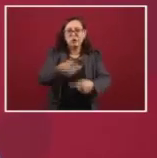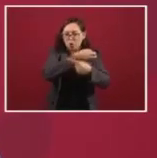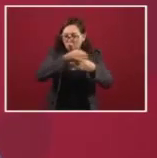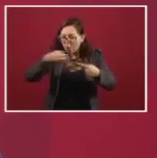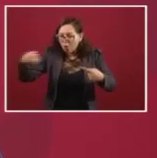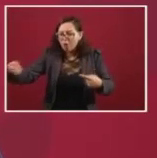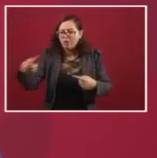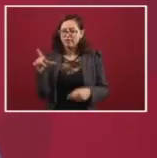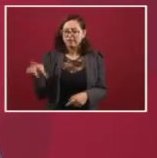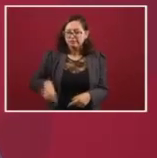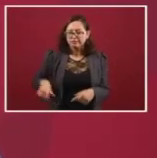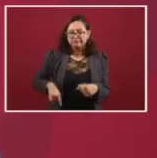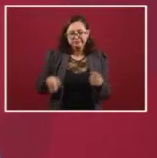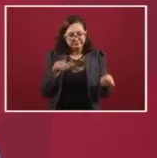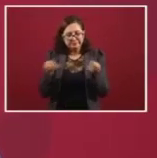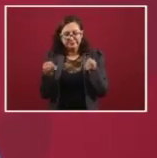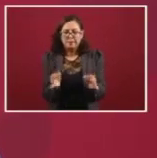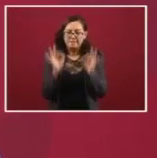hacer un buen gobierno.